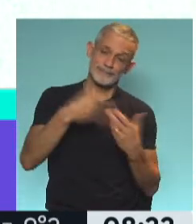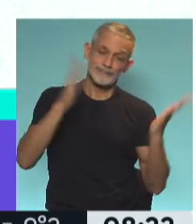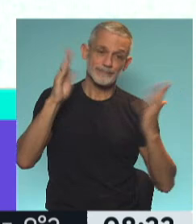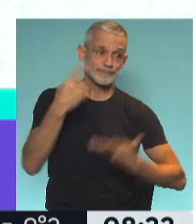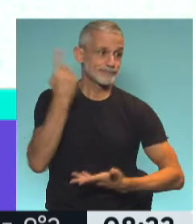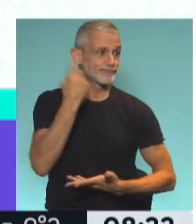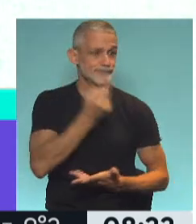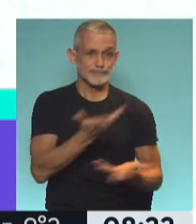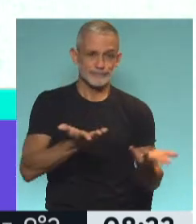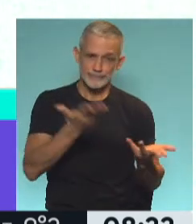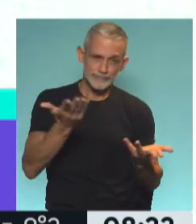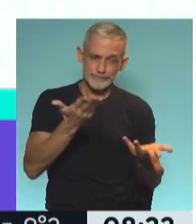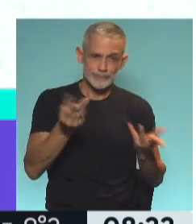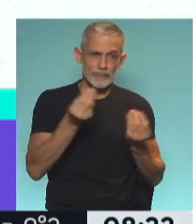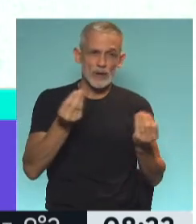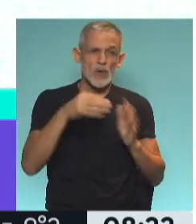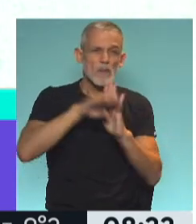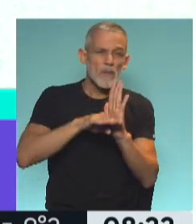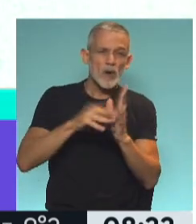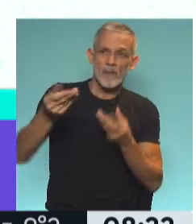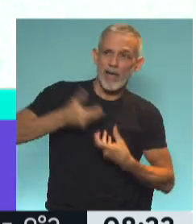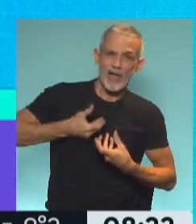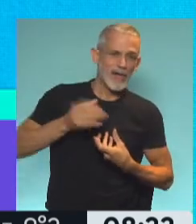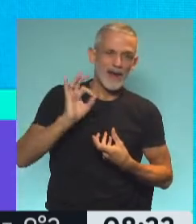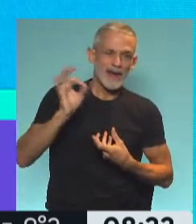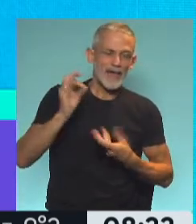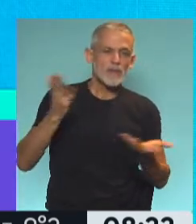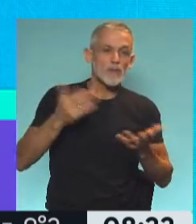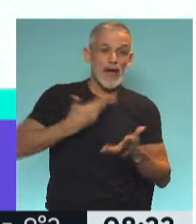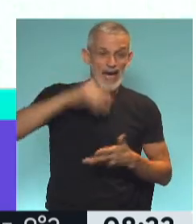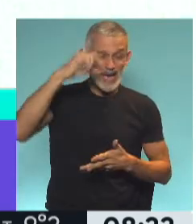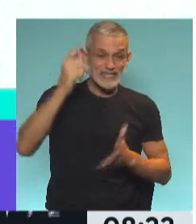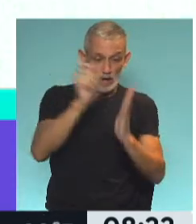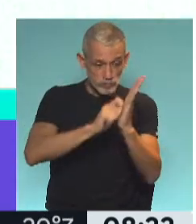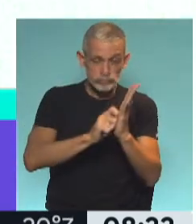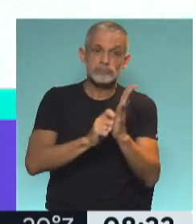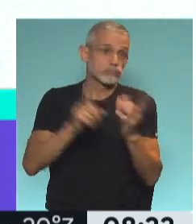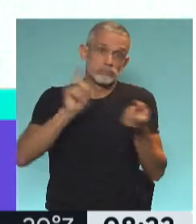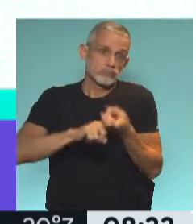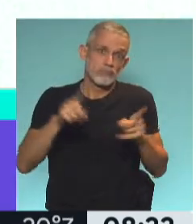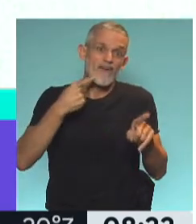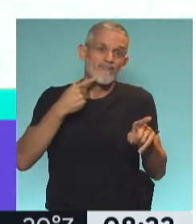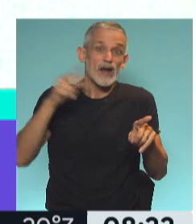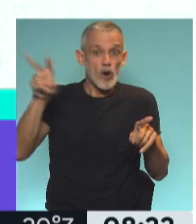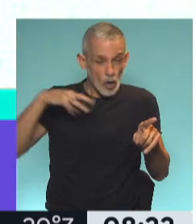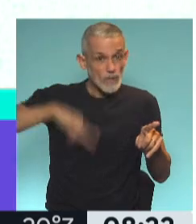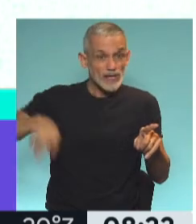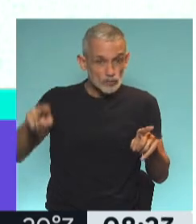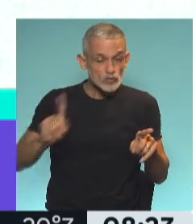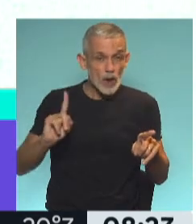sin poder incluso aplicar a programas sociales. ¿Por qué? Porque para el Estado en el registro quizás ese varón cobra un